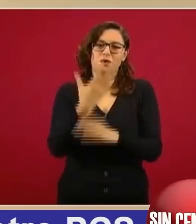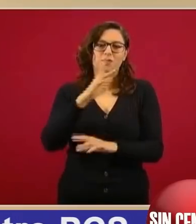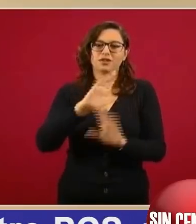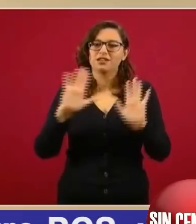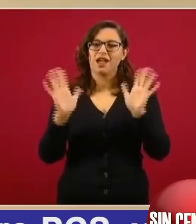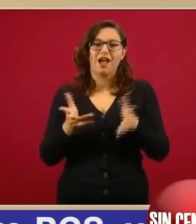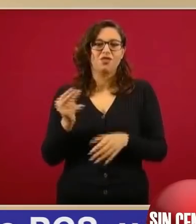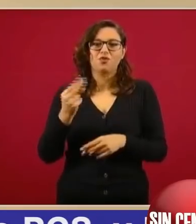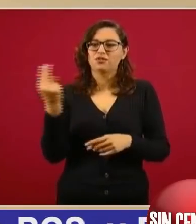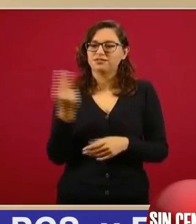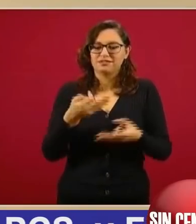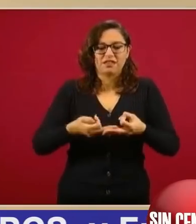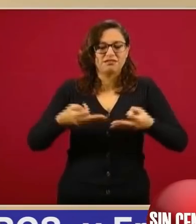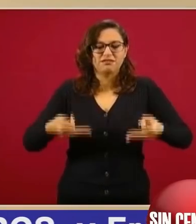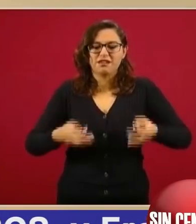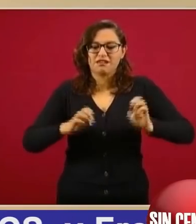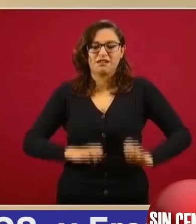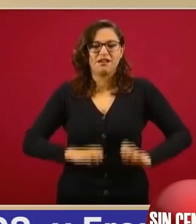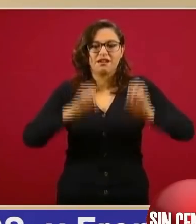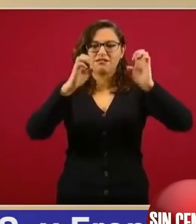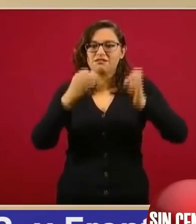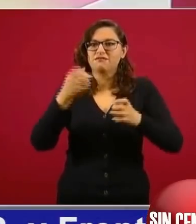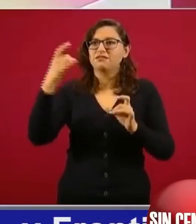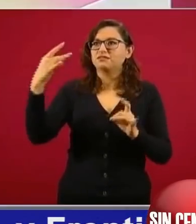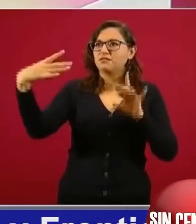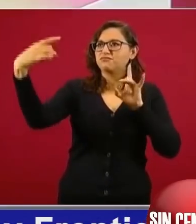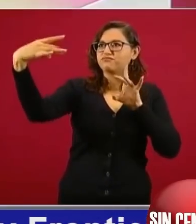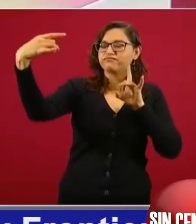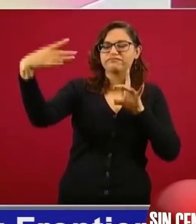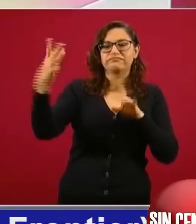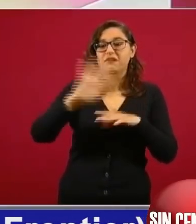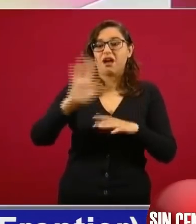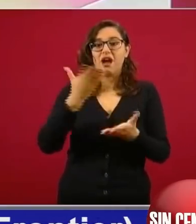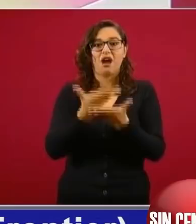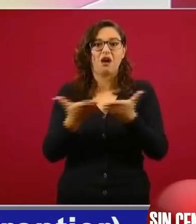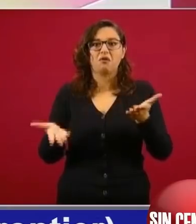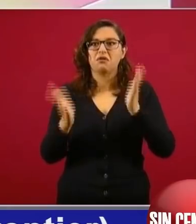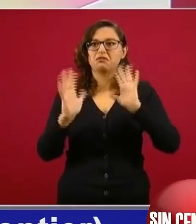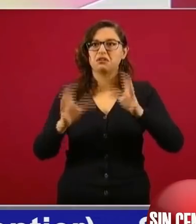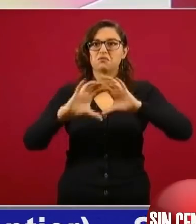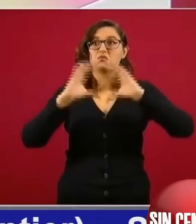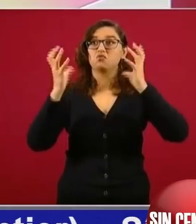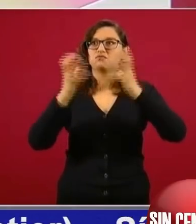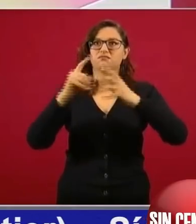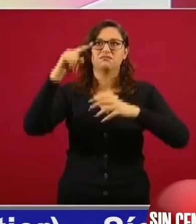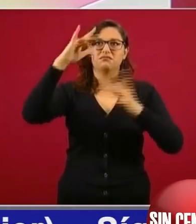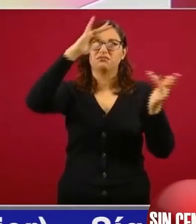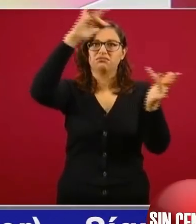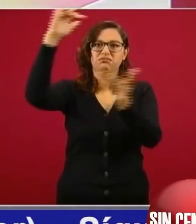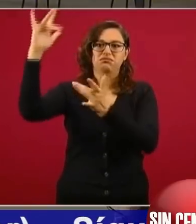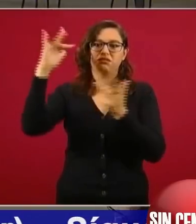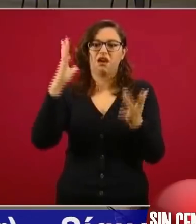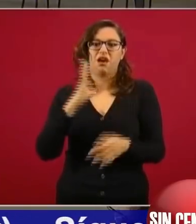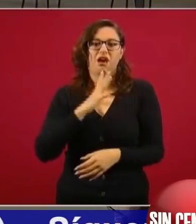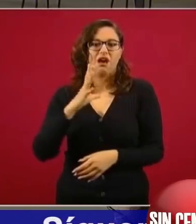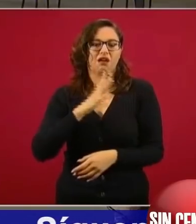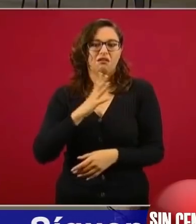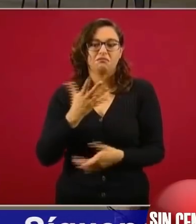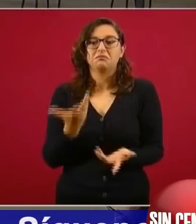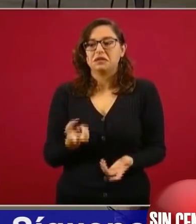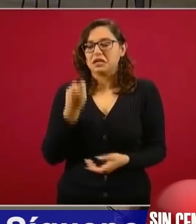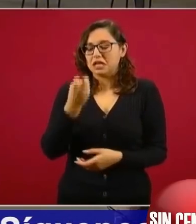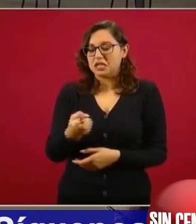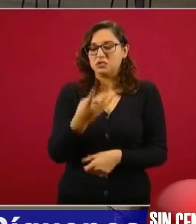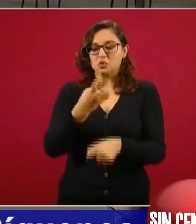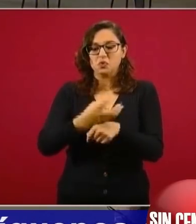gran cambio, una revolución, acorde con lo que es la cuarta transformación, porque le vamos a dar a